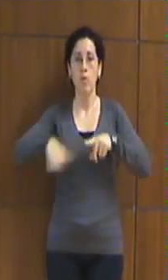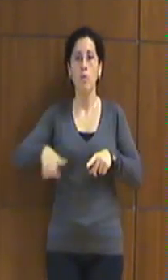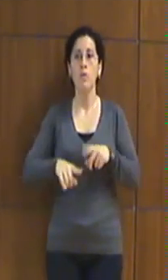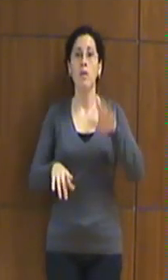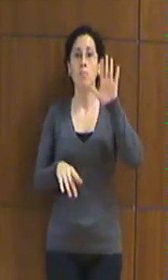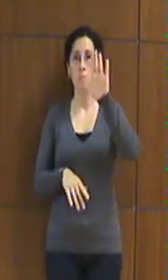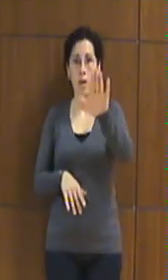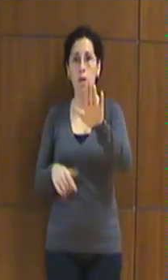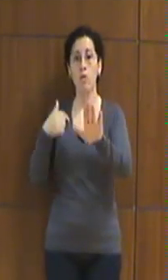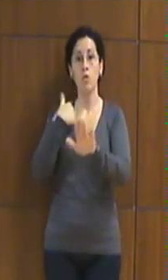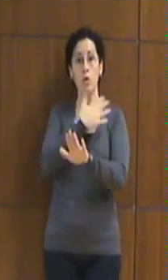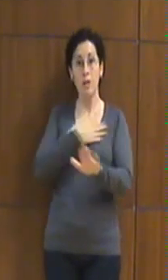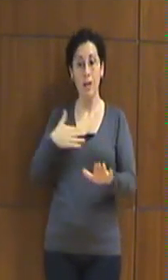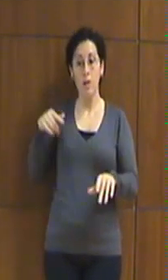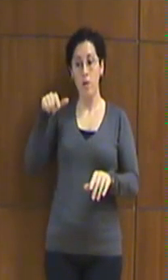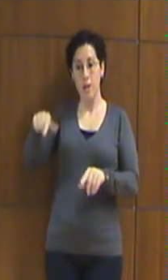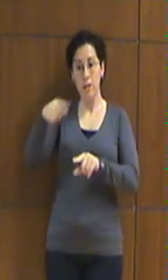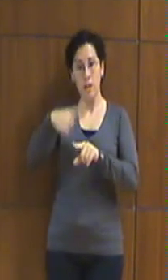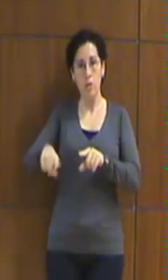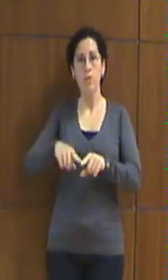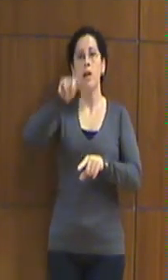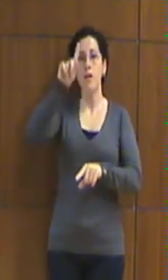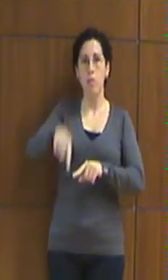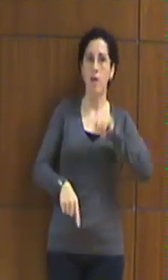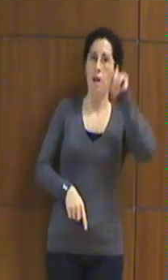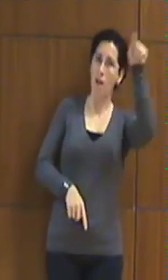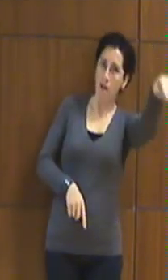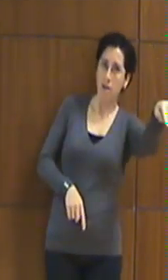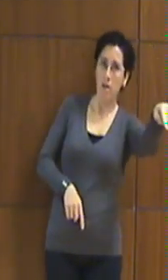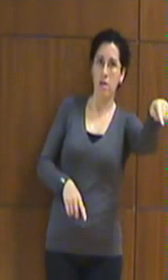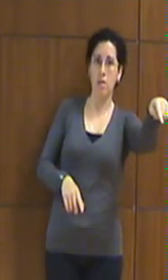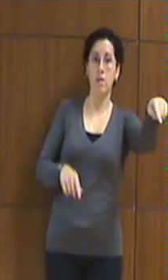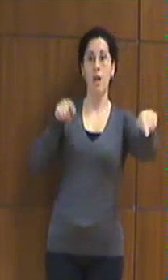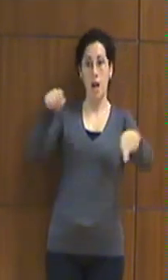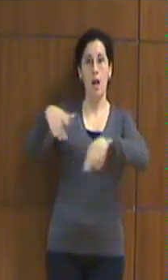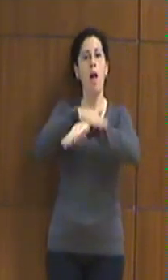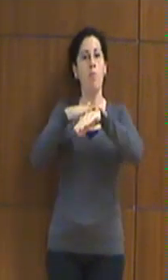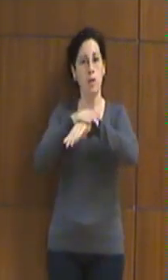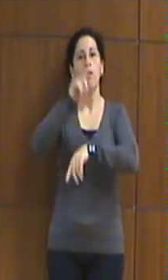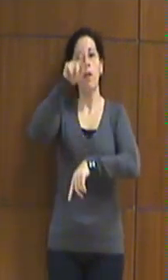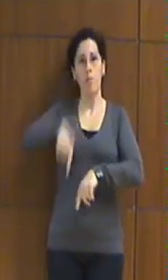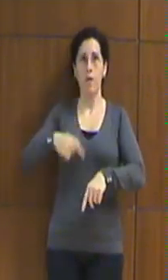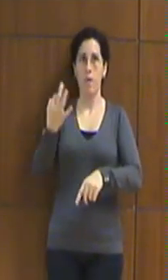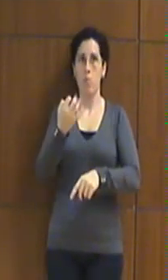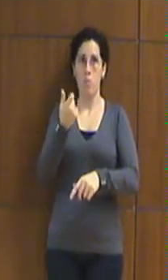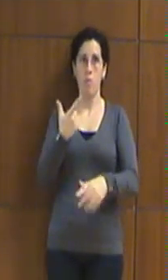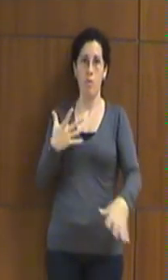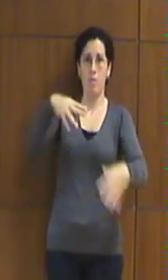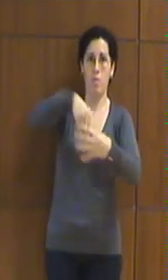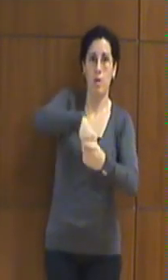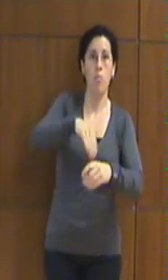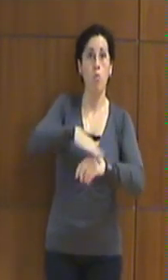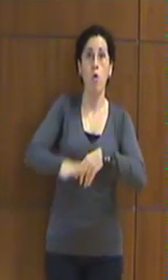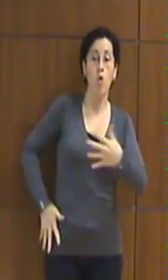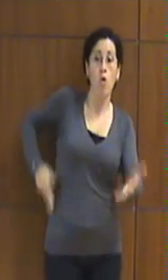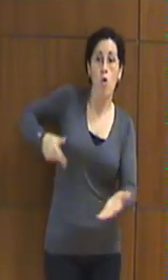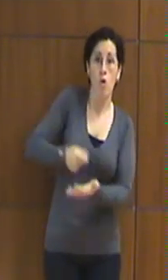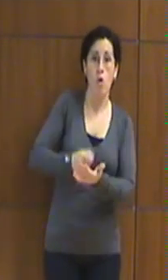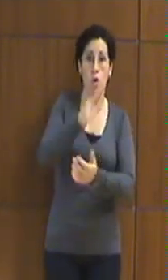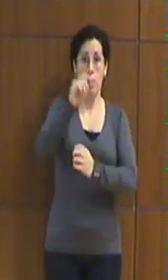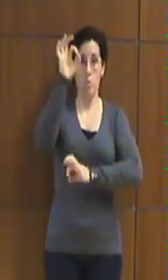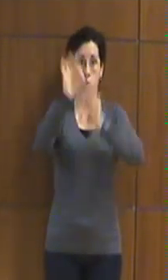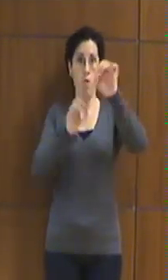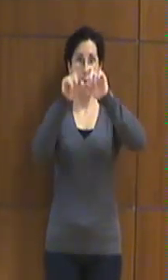qué, pero también quiero que esté... y ahí las administraciones también se tienen que pringar, porque lógicamente no todo lo va a pagar una compañía privada, pero seguro